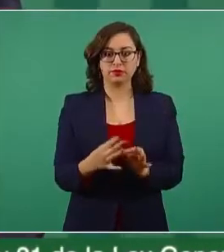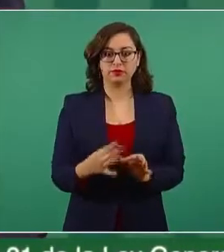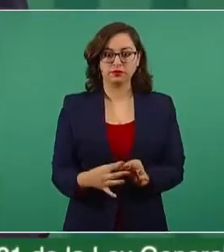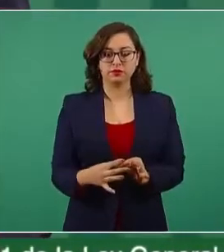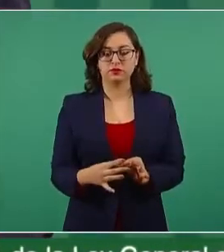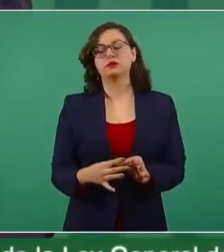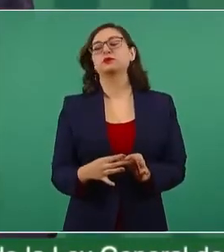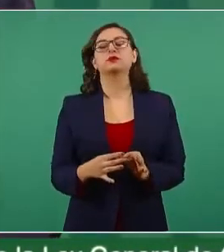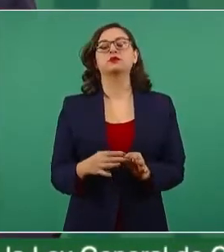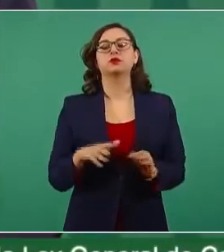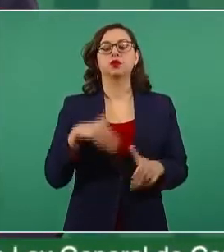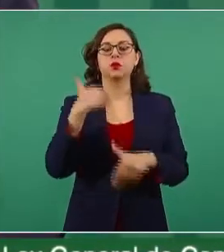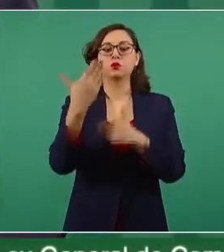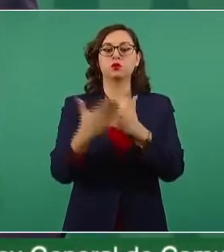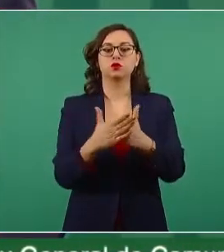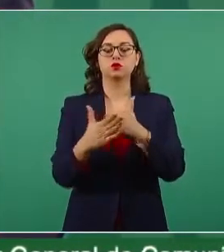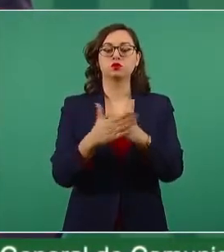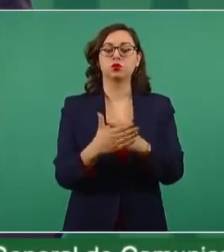para que en octubre